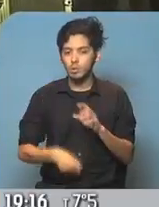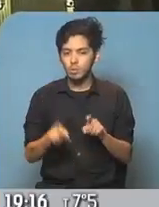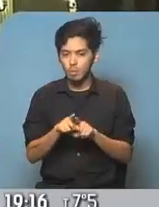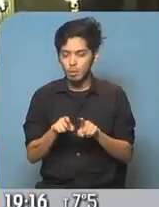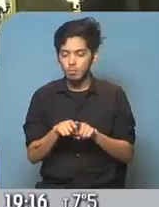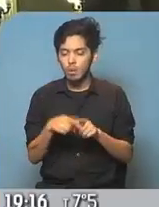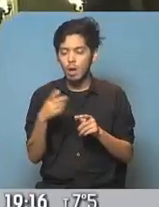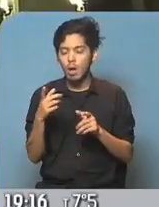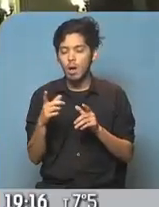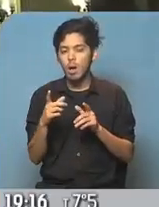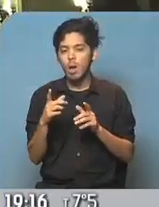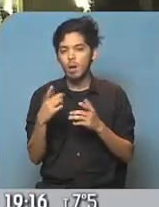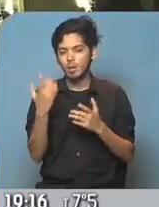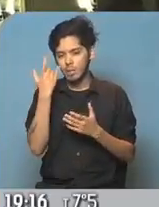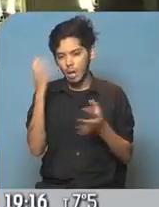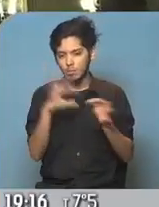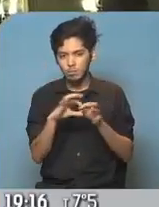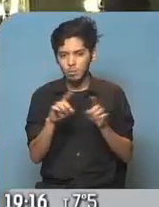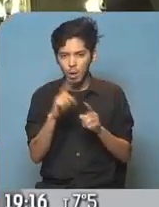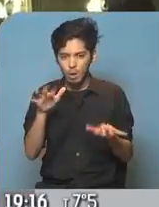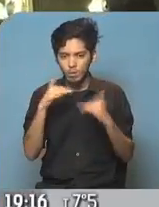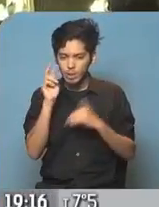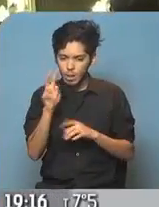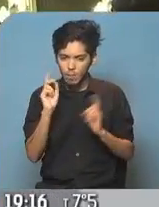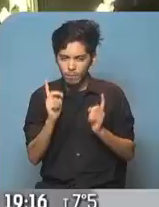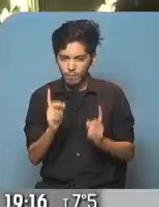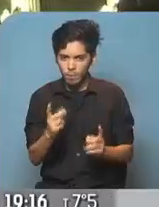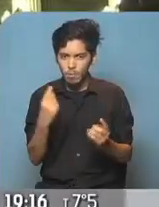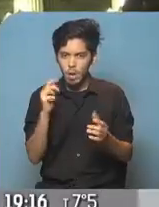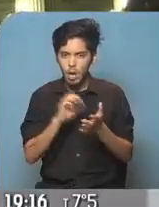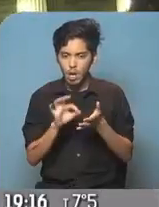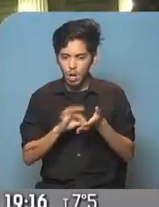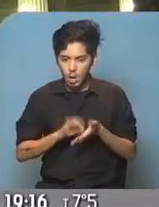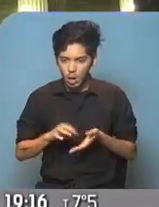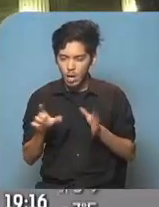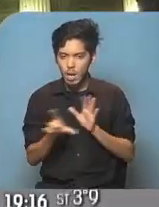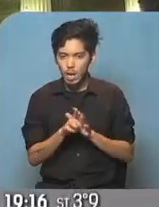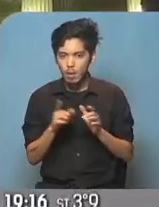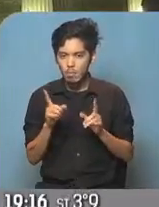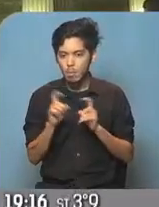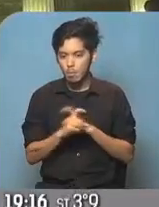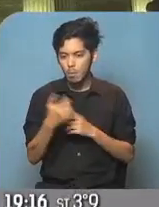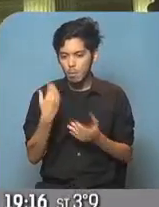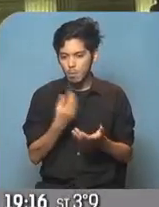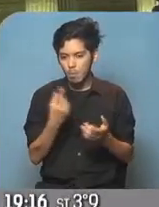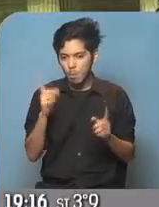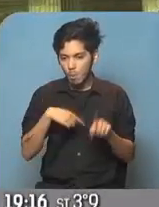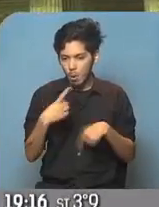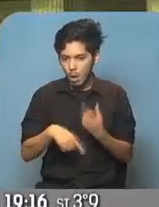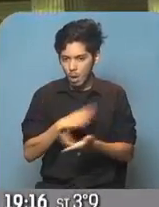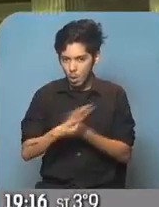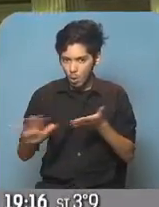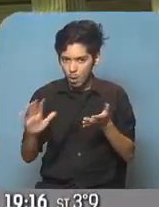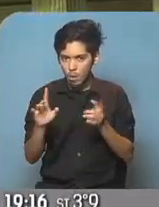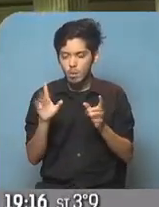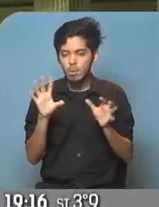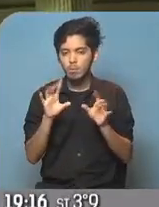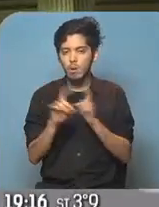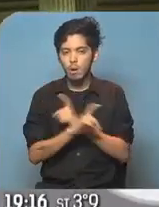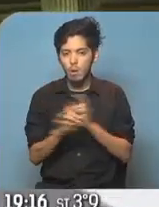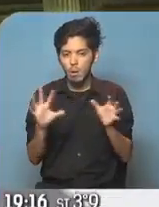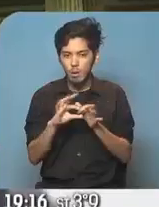aspectos importantes vinculados a que haya un observatorio permanente para corregir la ley en los problemas que hay presentes. Se han incorporado temas vinculados a la